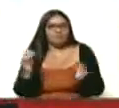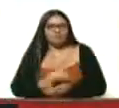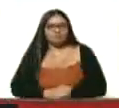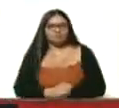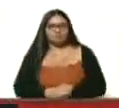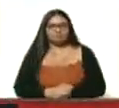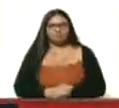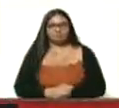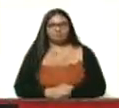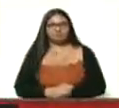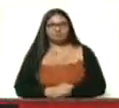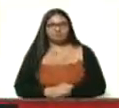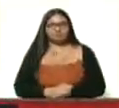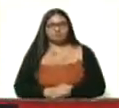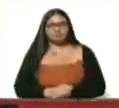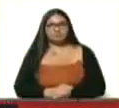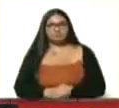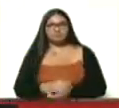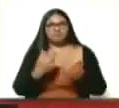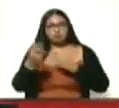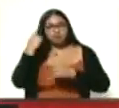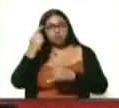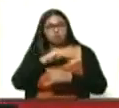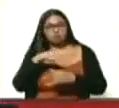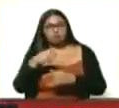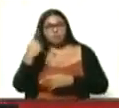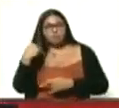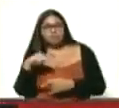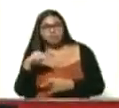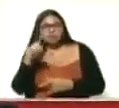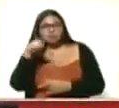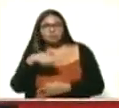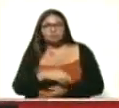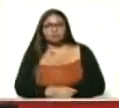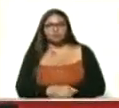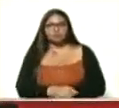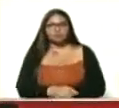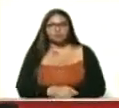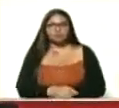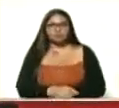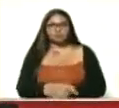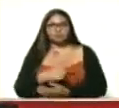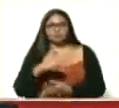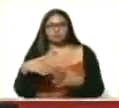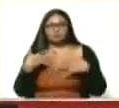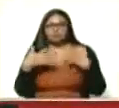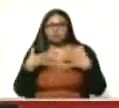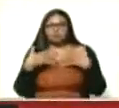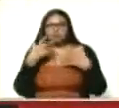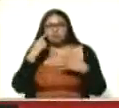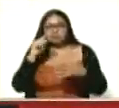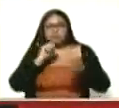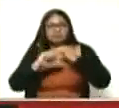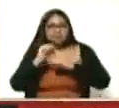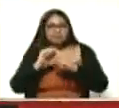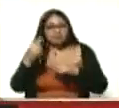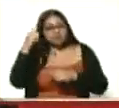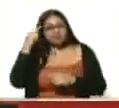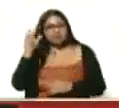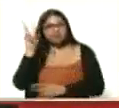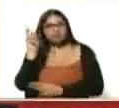improbable, En estos días tuvimos una moción que metió la defensa el día